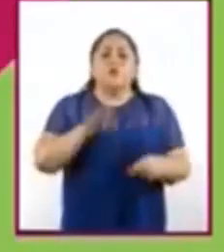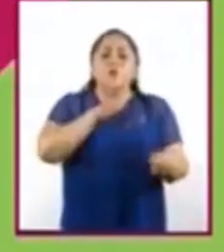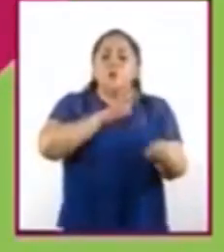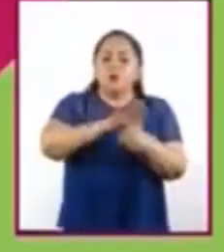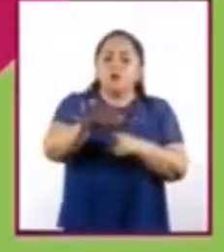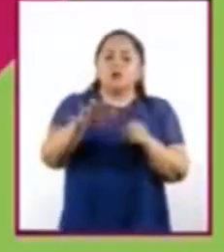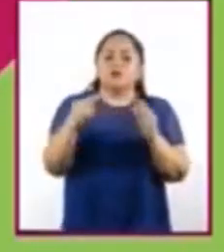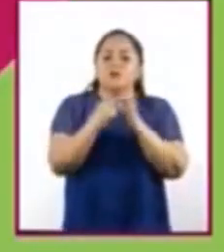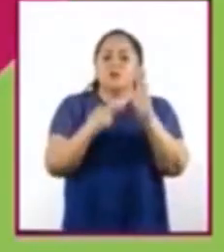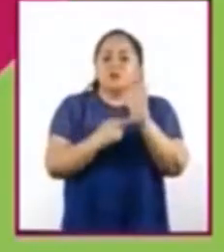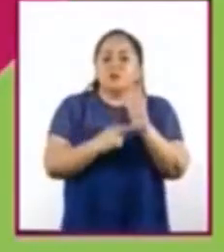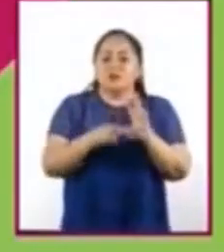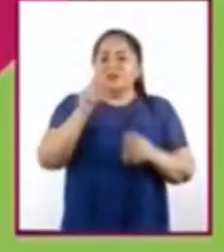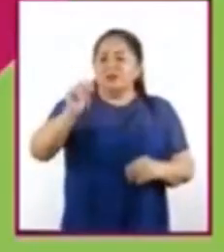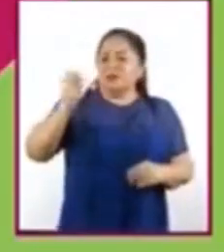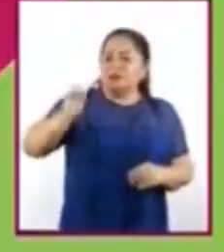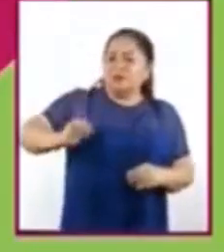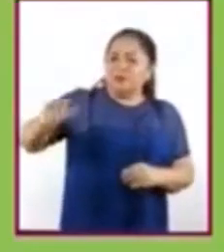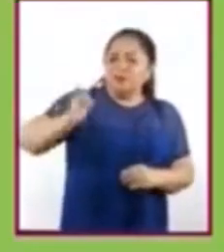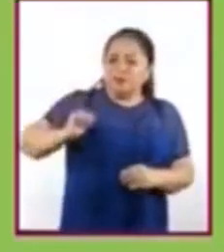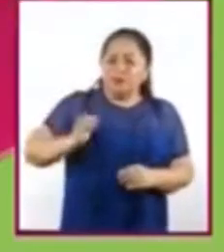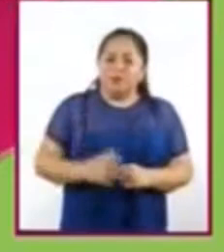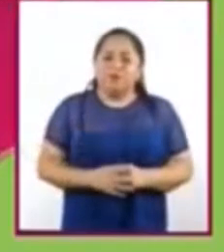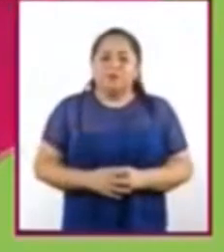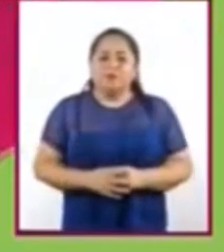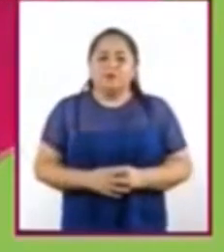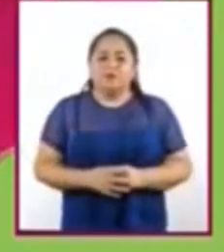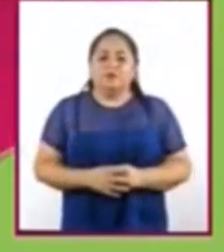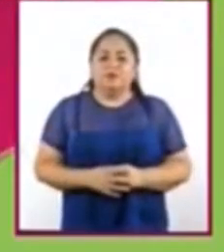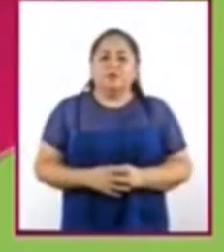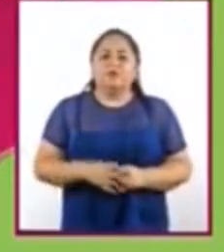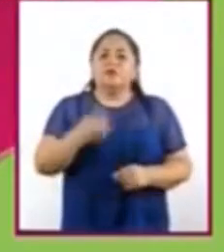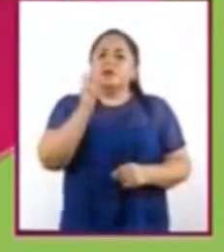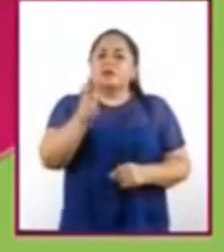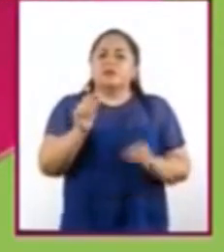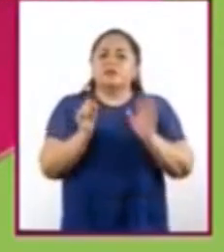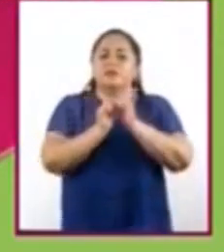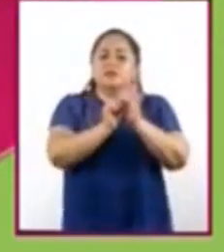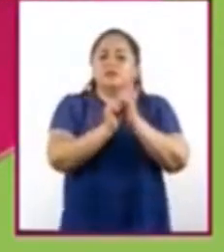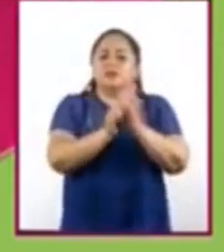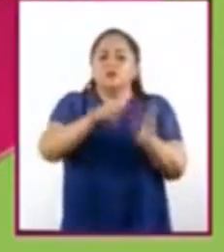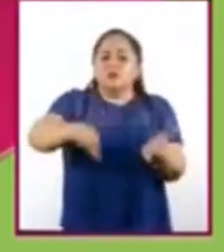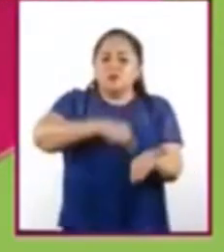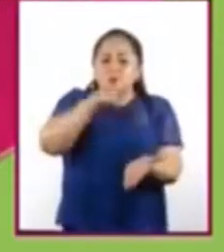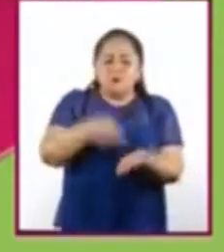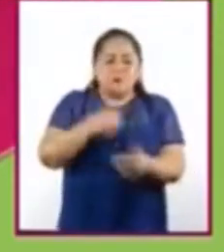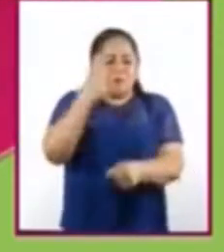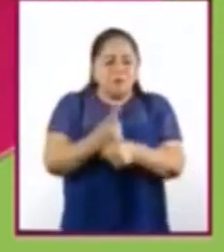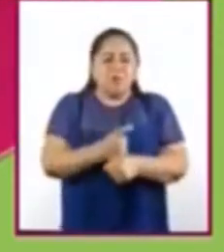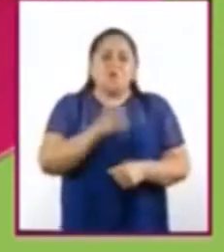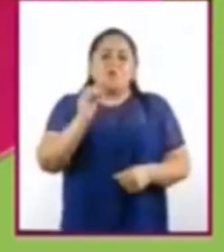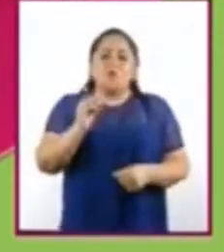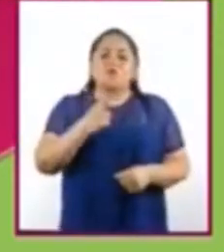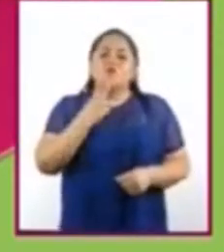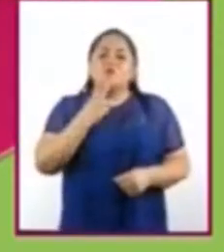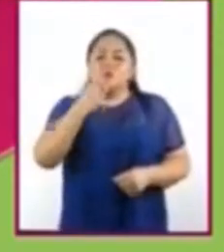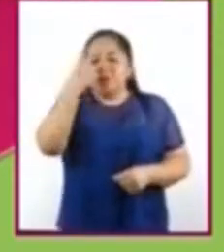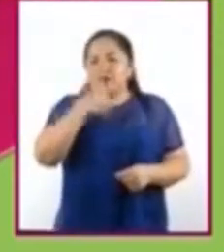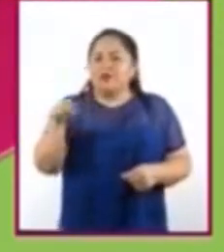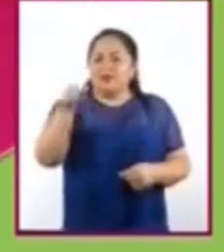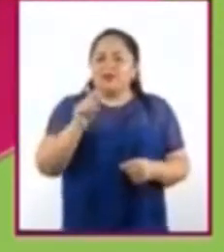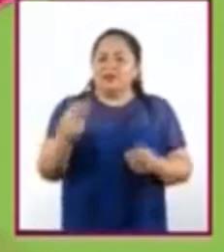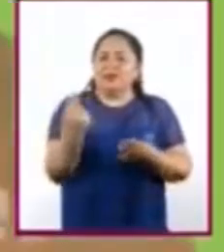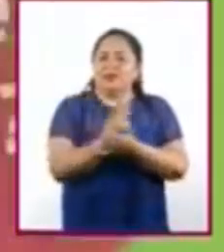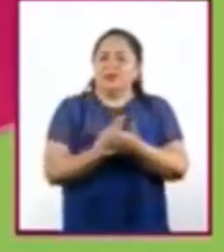eran las normas estéticas de la época? ¿Qué significan los símbolos, lugares comunes o estereotipos utilizados por